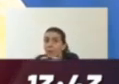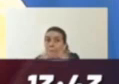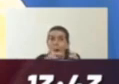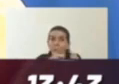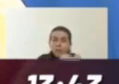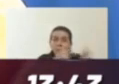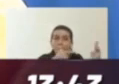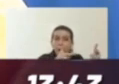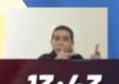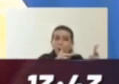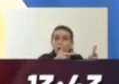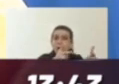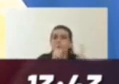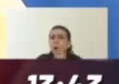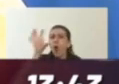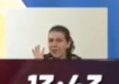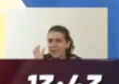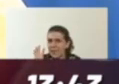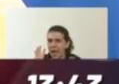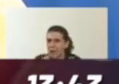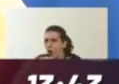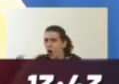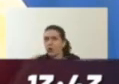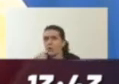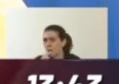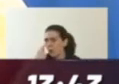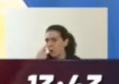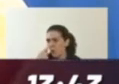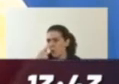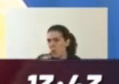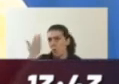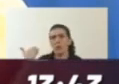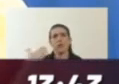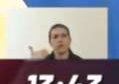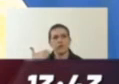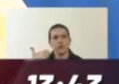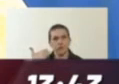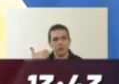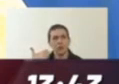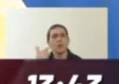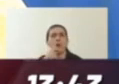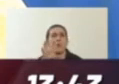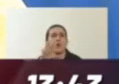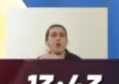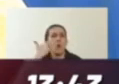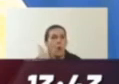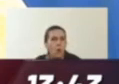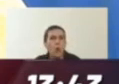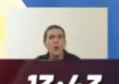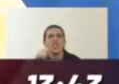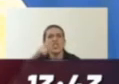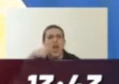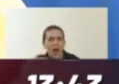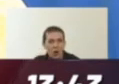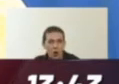del interior del país. Hablamos la última vez que nos vimos de provincias como Jujuy, de provincias como